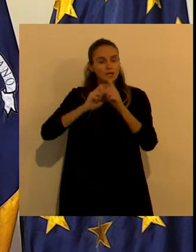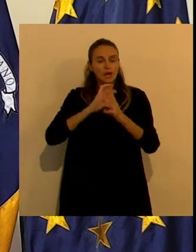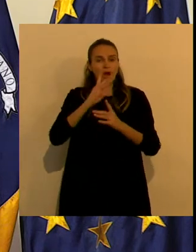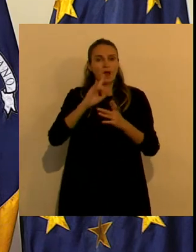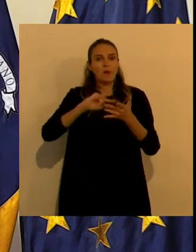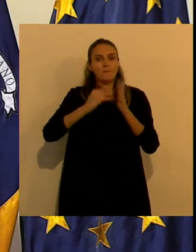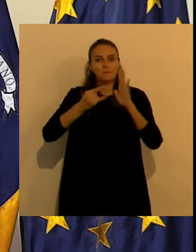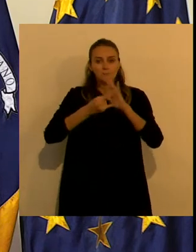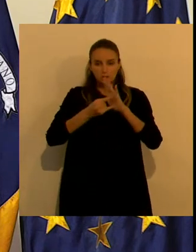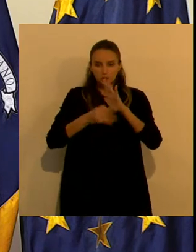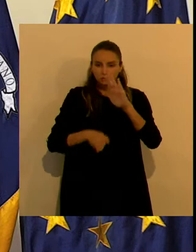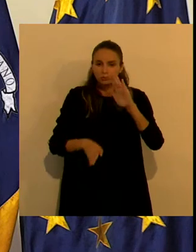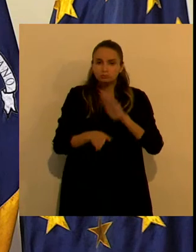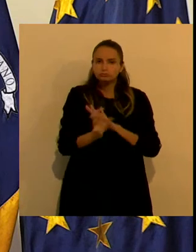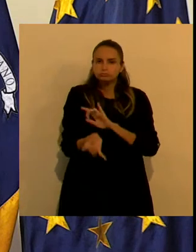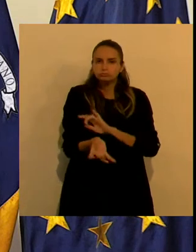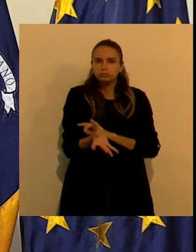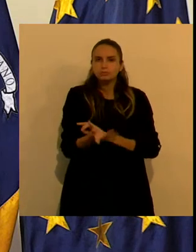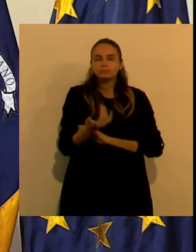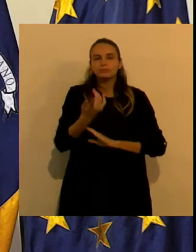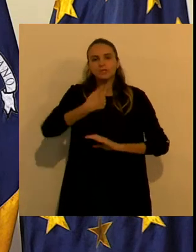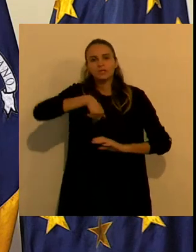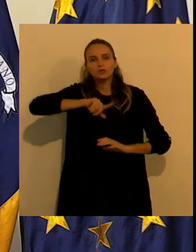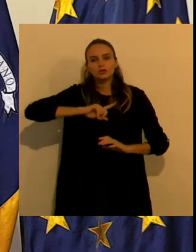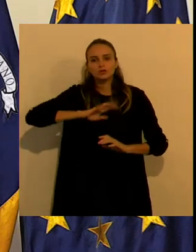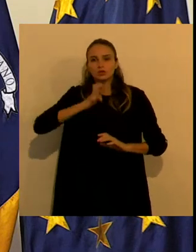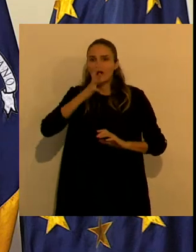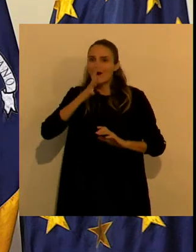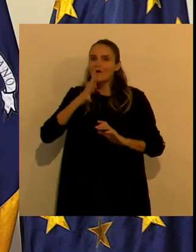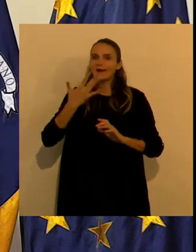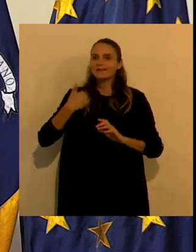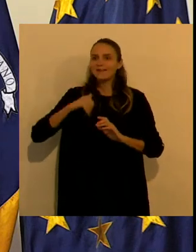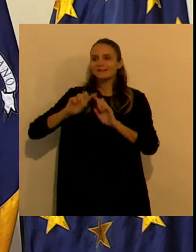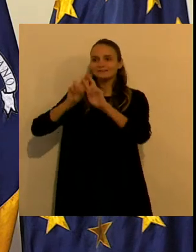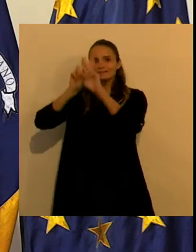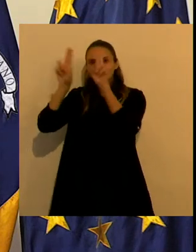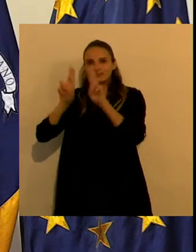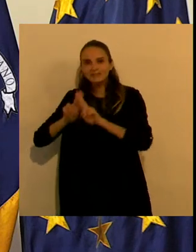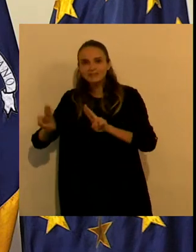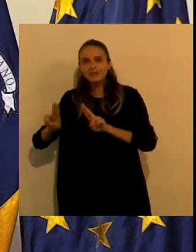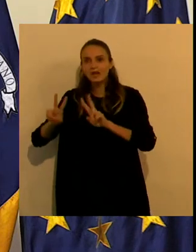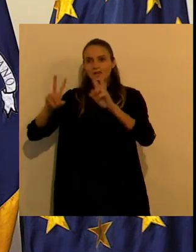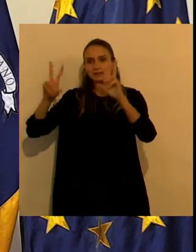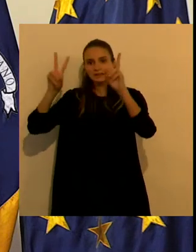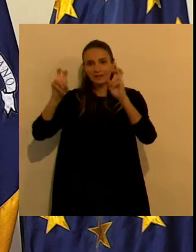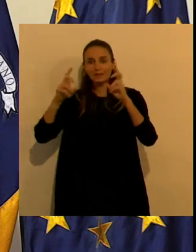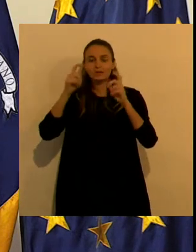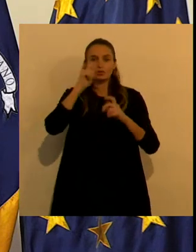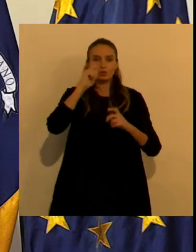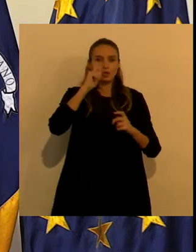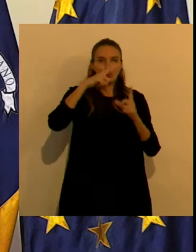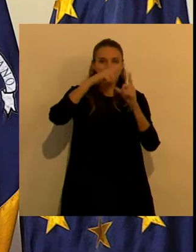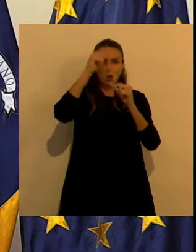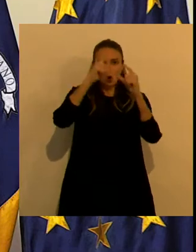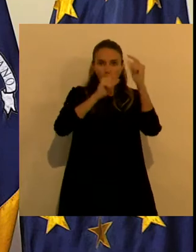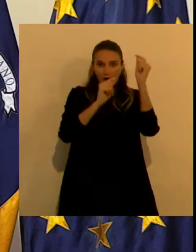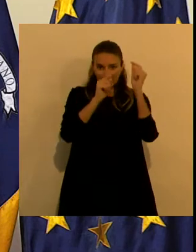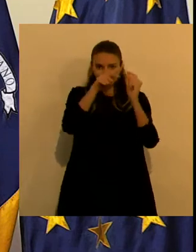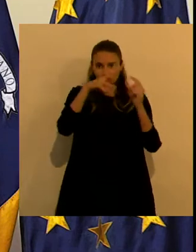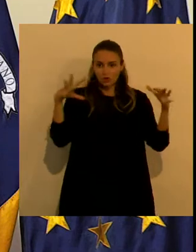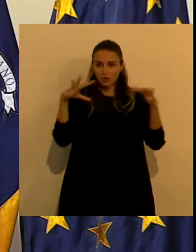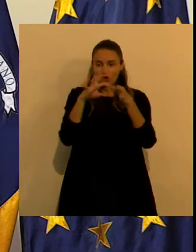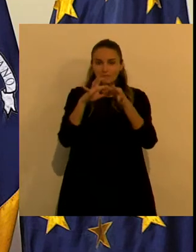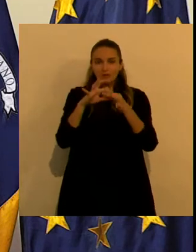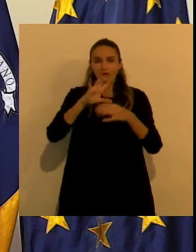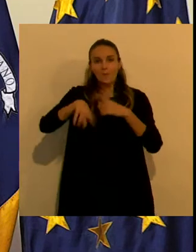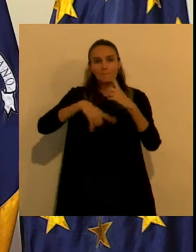permitirá también posicionarnos a nivel internacional en relación al turismo astronómico, pero también para la propia